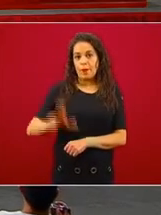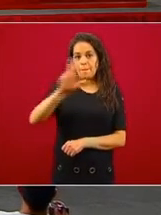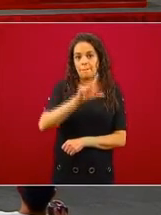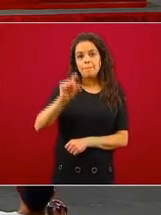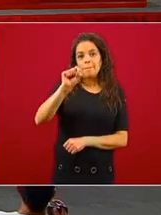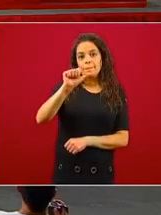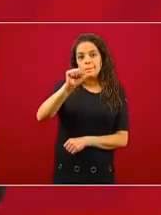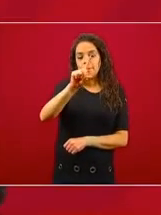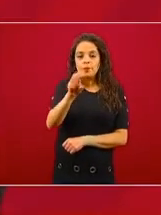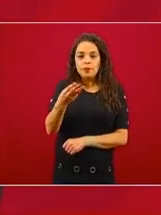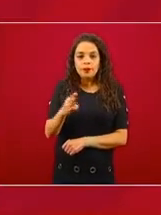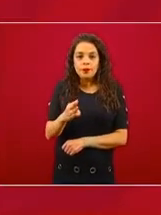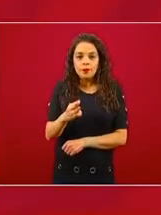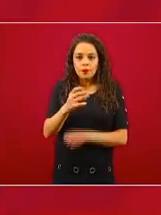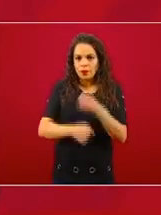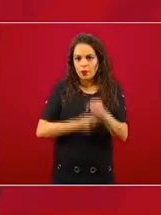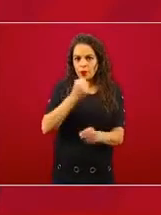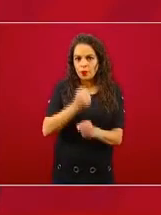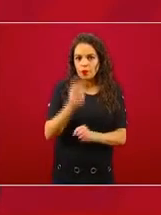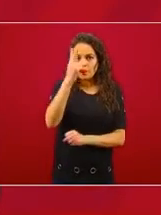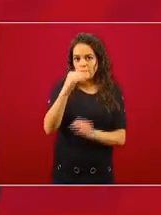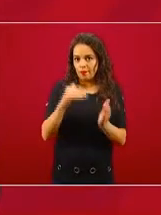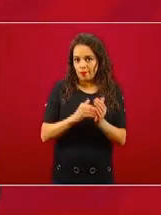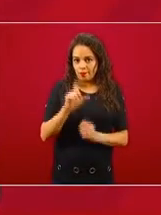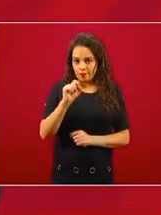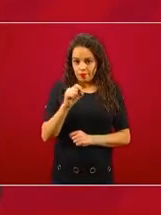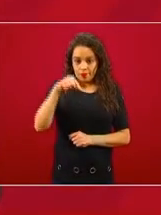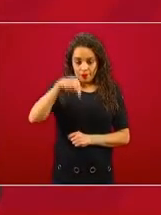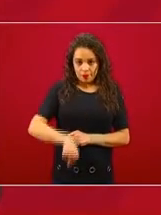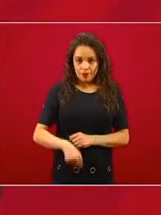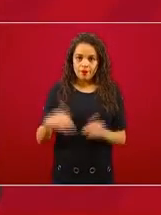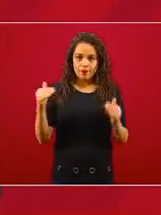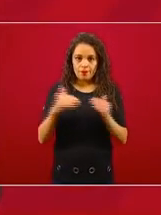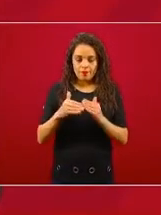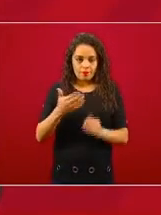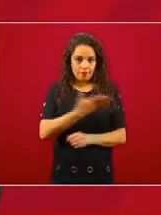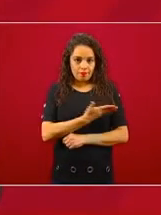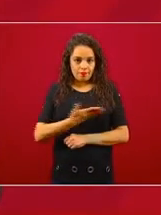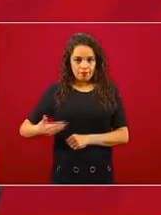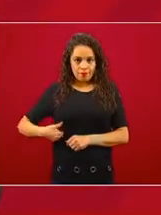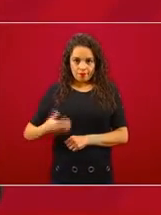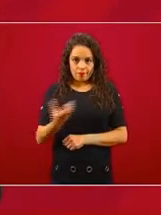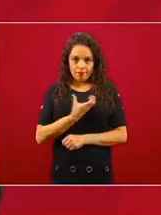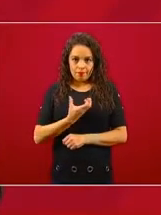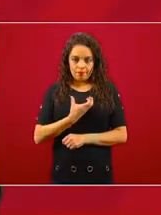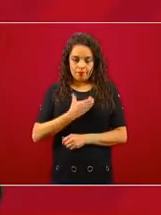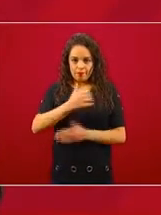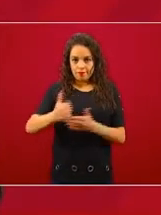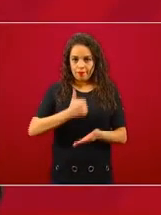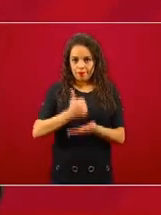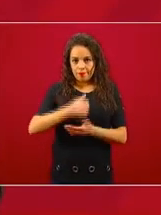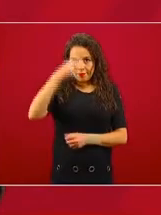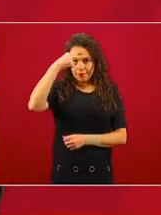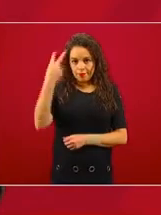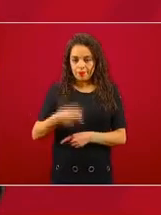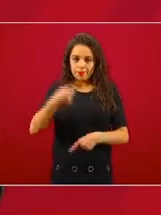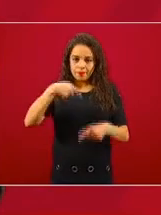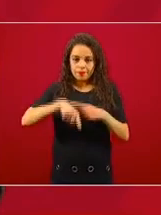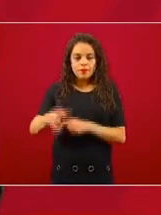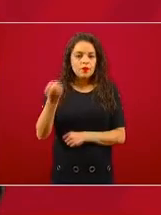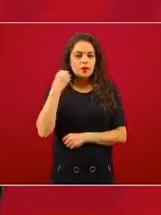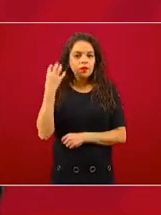de 2020. Estamos en el Palacio Nacional de México, en la Ciudad de México, y vamos a iniciar la conferencia de prensa